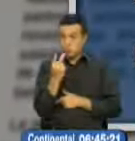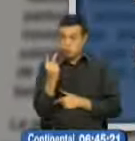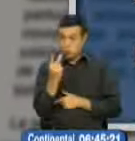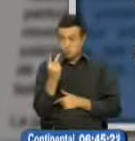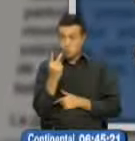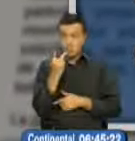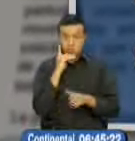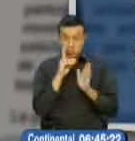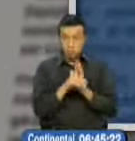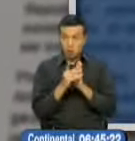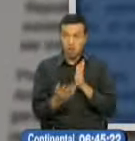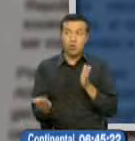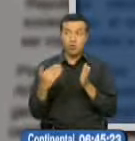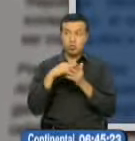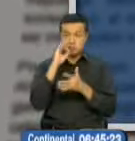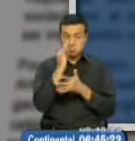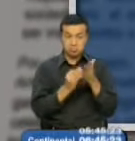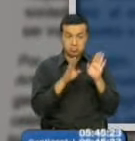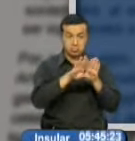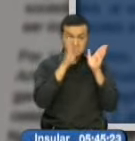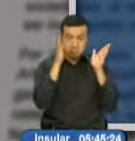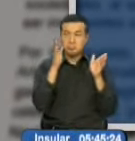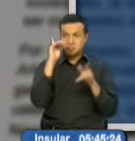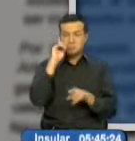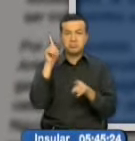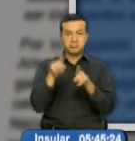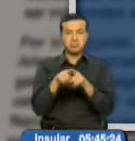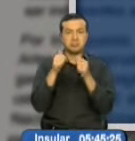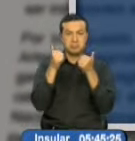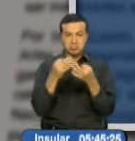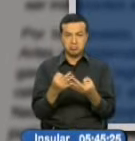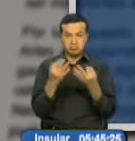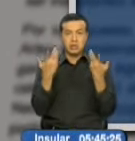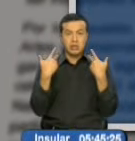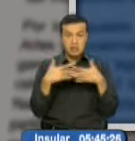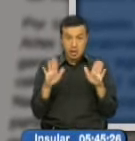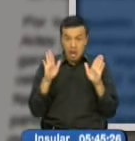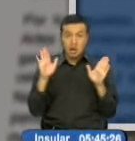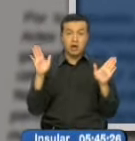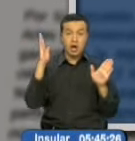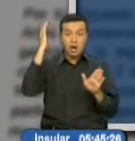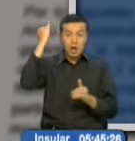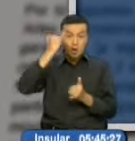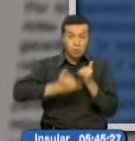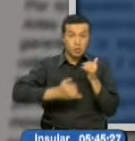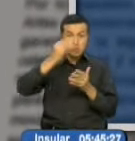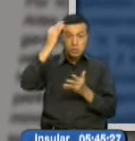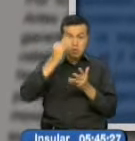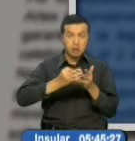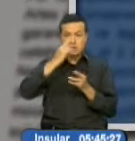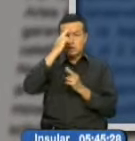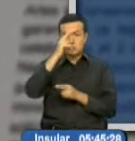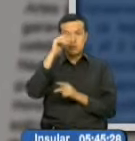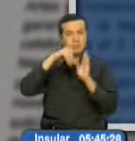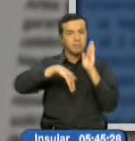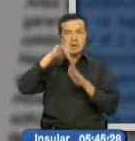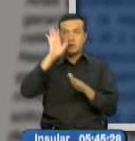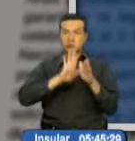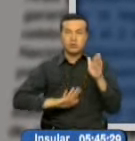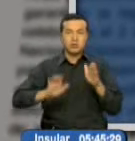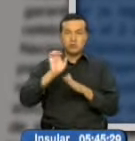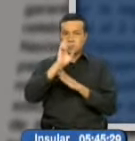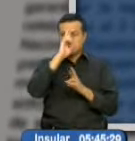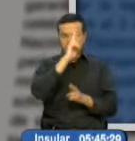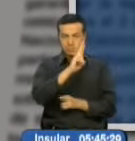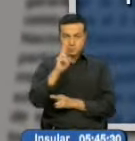contienda electoral. Y piden además que una vez finalizado este proceso, se respete la decisión de la mayoría de ecuatorianos